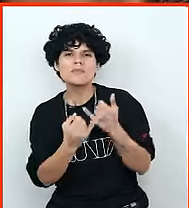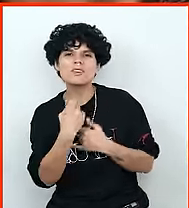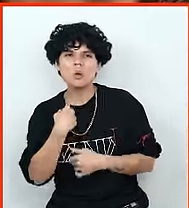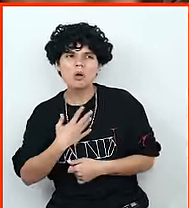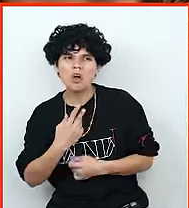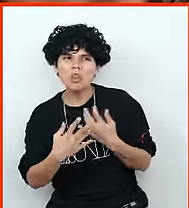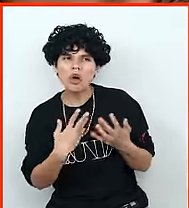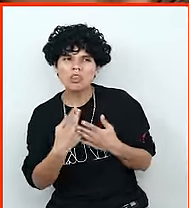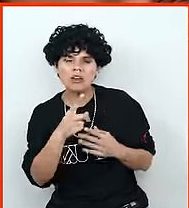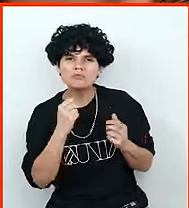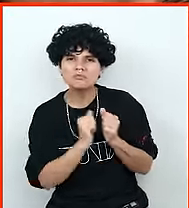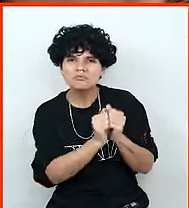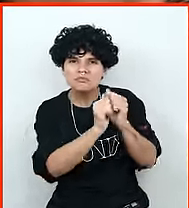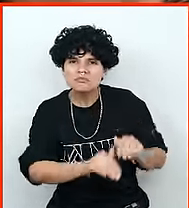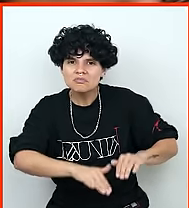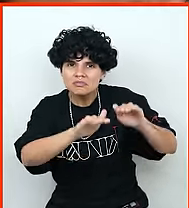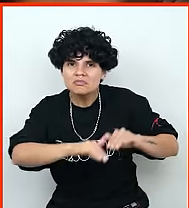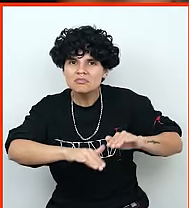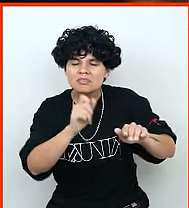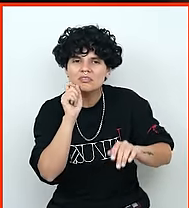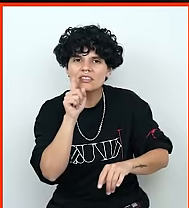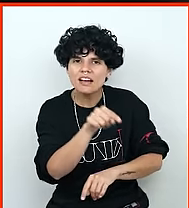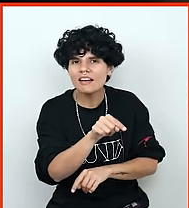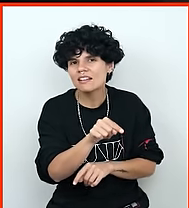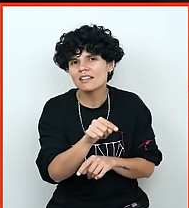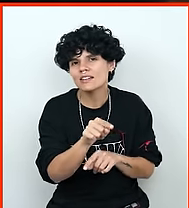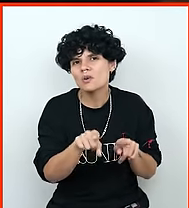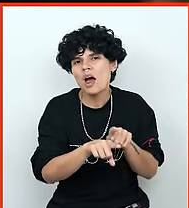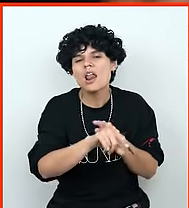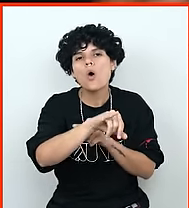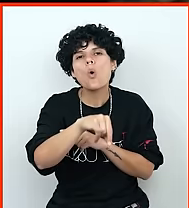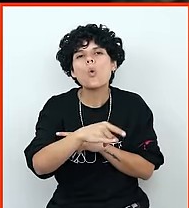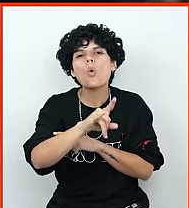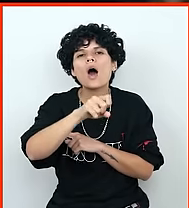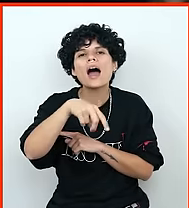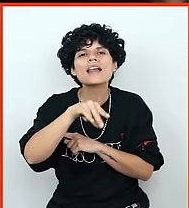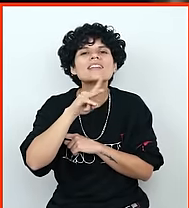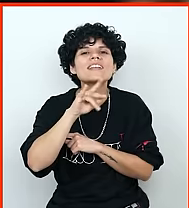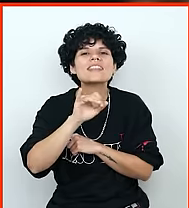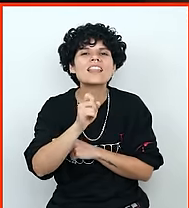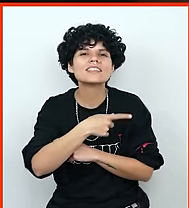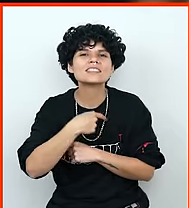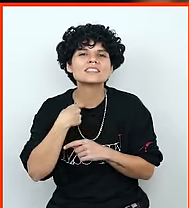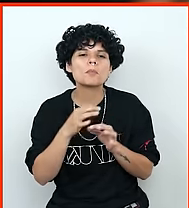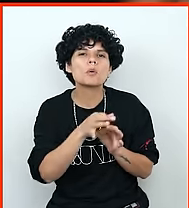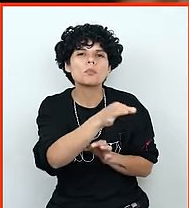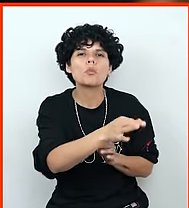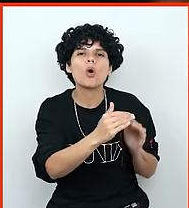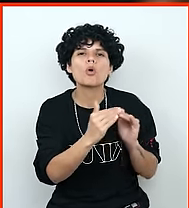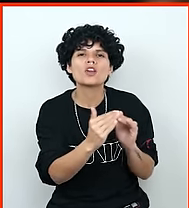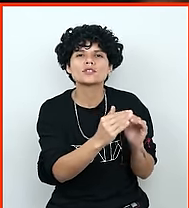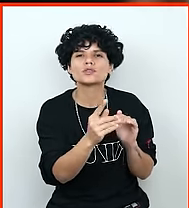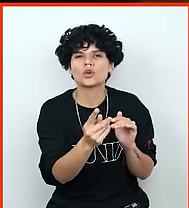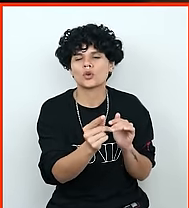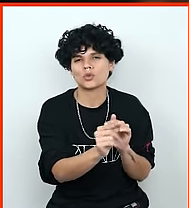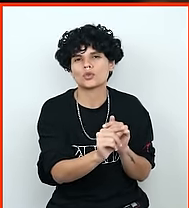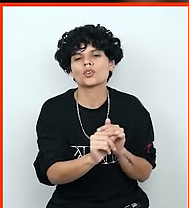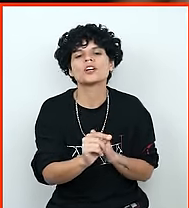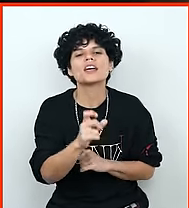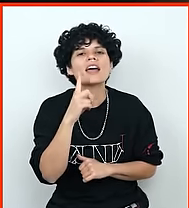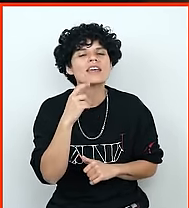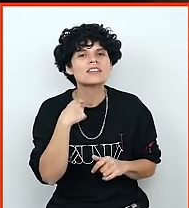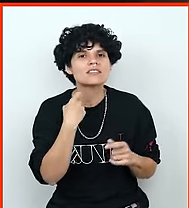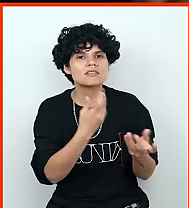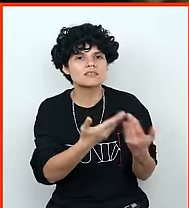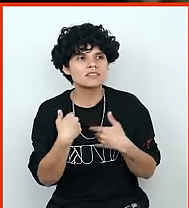ejemplo, todos mis amigos ahora son de la... Donde si yo nunca me hubiera ido de La Juanita, yo igual habría terminado conociendo al Matías, a la Dolpa, todos los que son mis compañeros de grupo, entonces como que te hacen